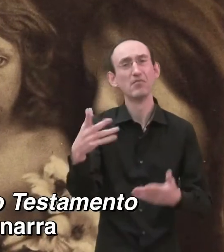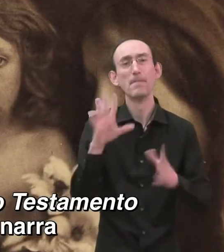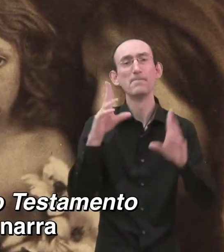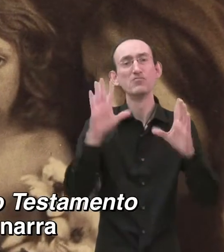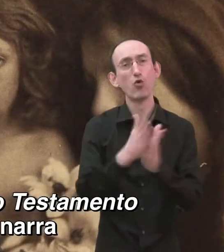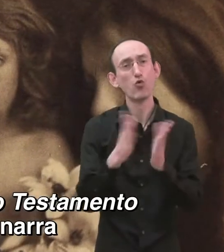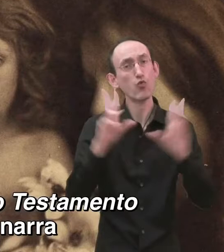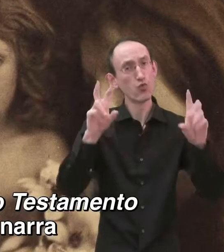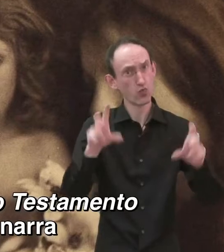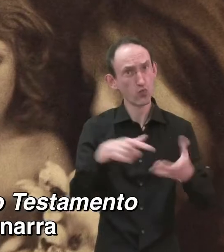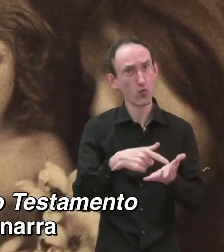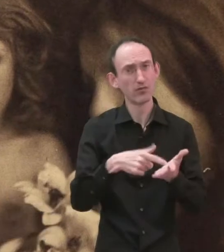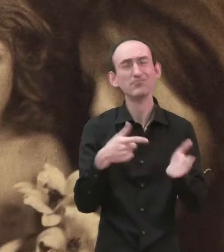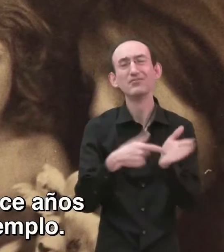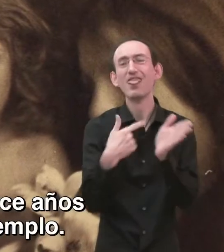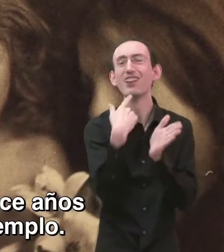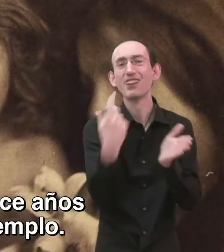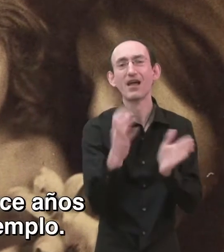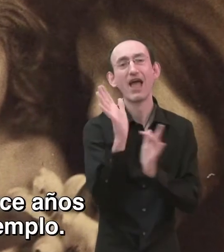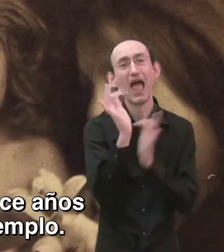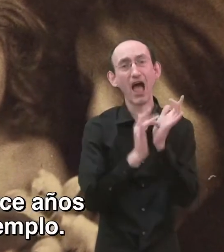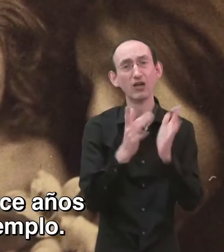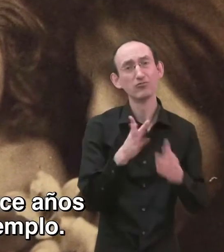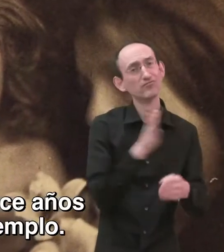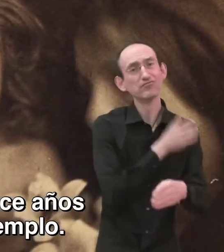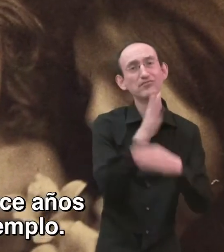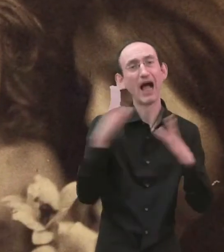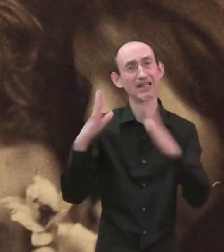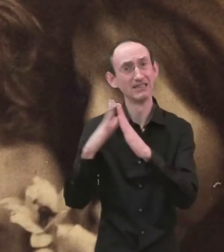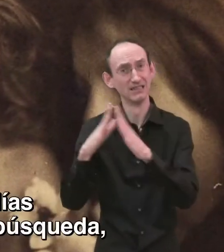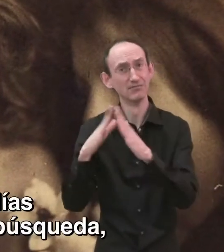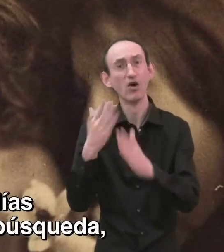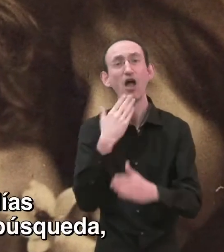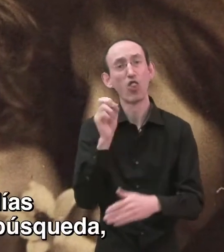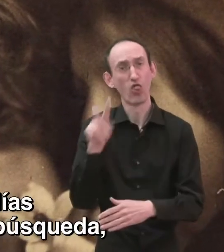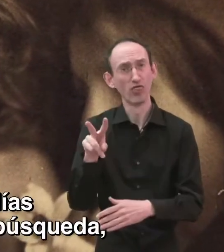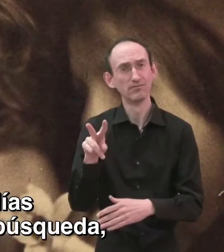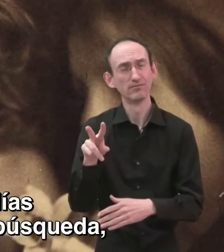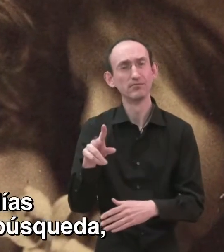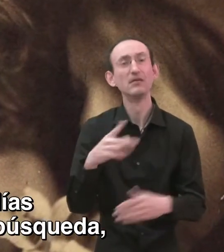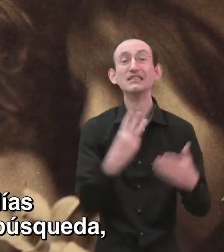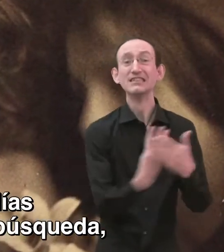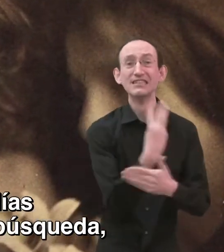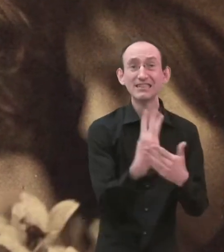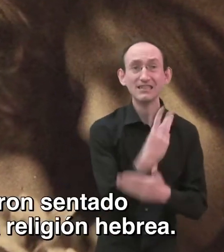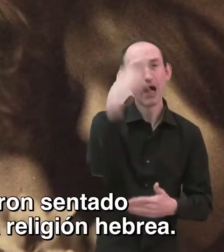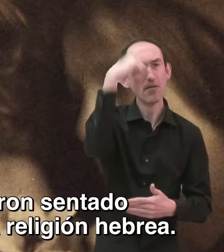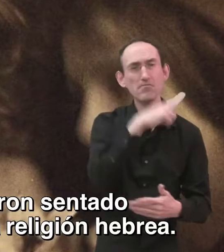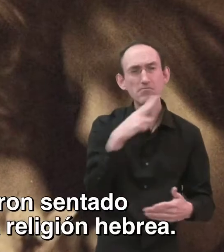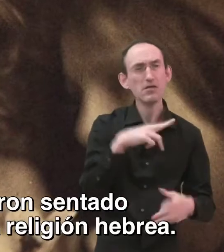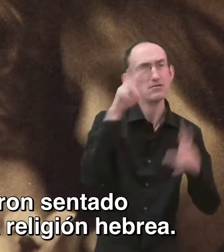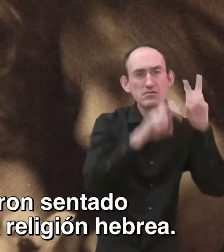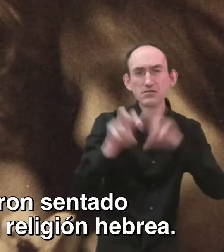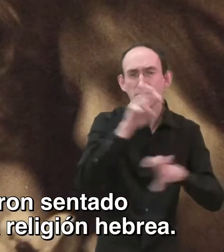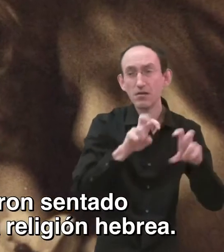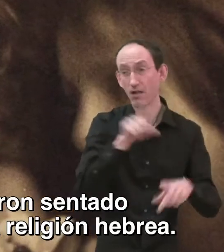Nuevo Testamento en el que se narra la visita con 12 años de Jesús al templo. Tras 3 días de desesperada búsqueda, sus padres